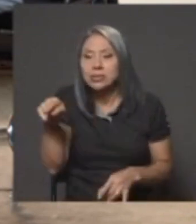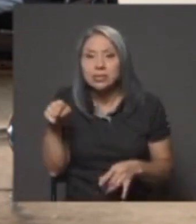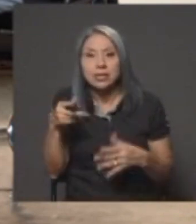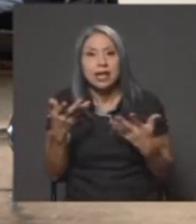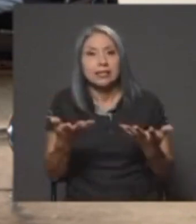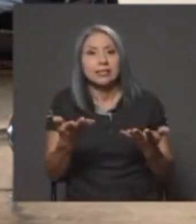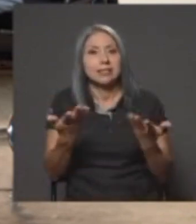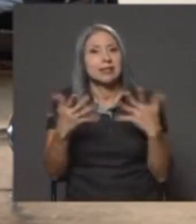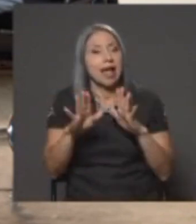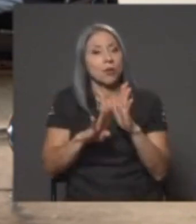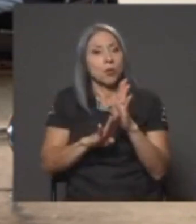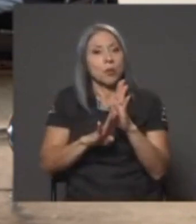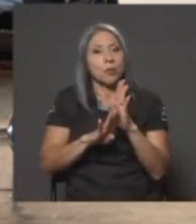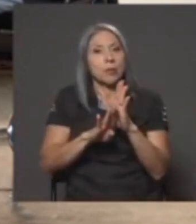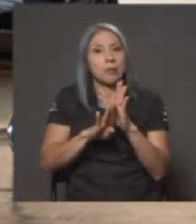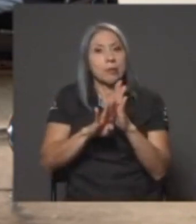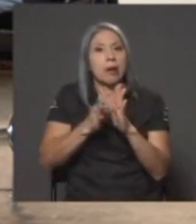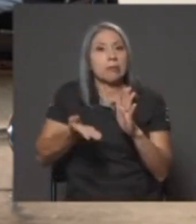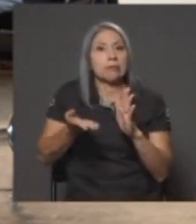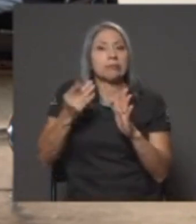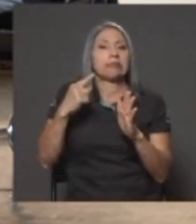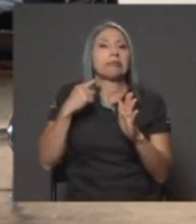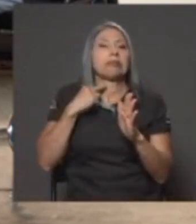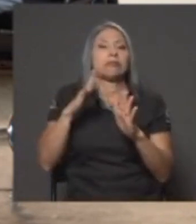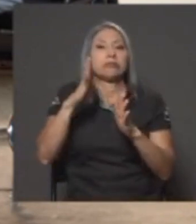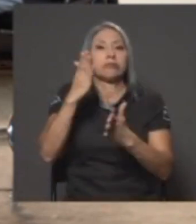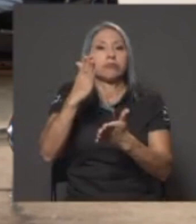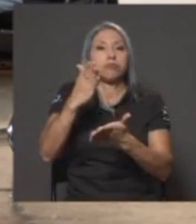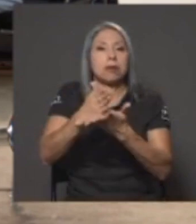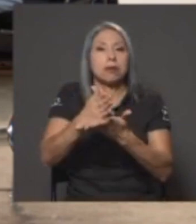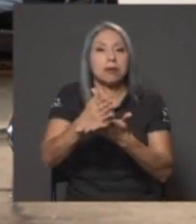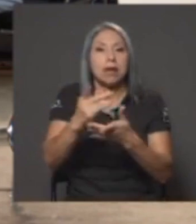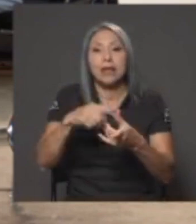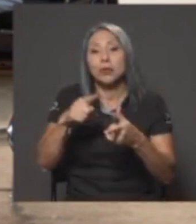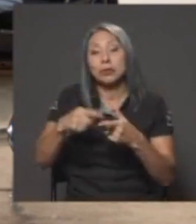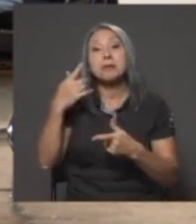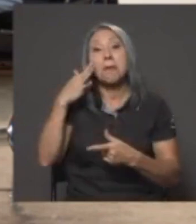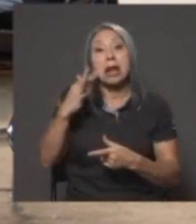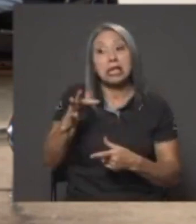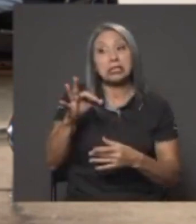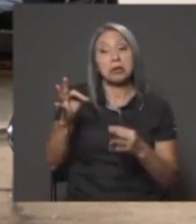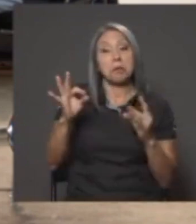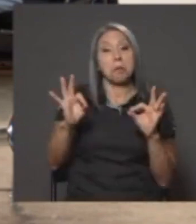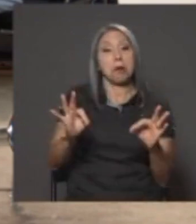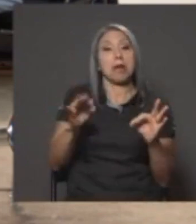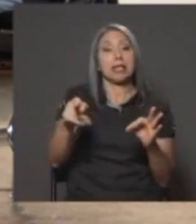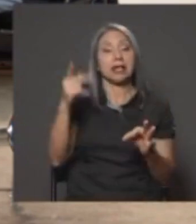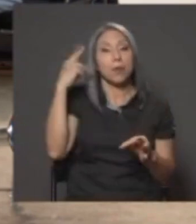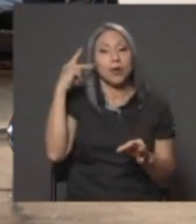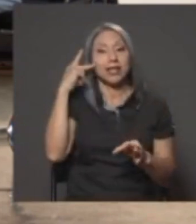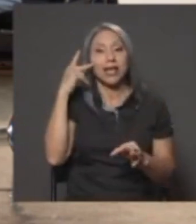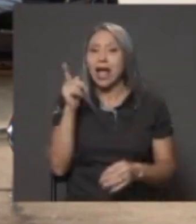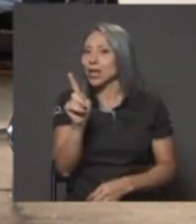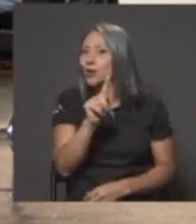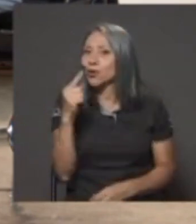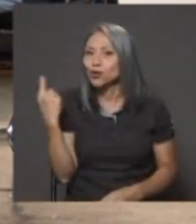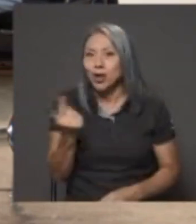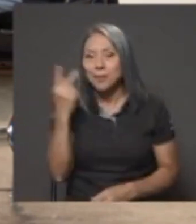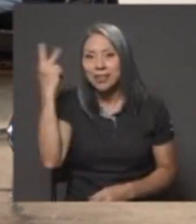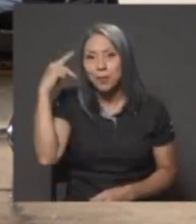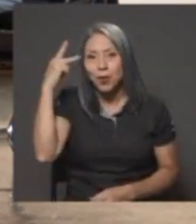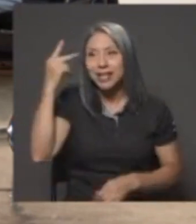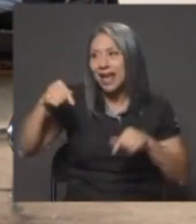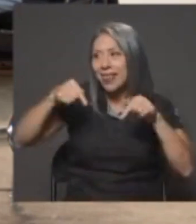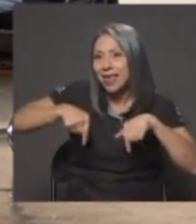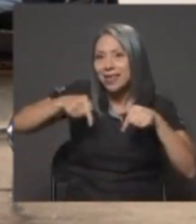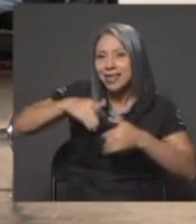dejando de crecer. Entonces esa política parece que ha tenido efecto, ¿verdad? Mucho también tiene que ver, no solo la política de